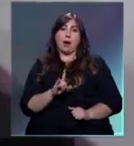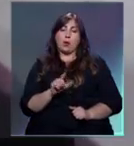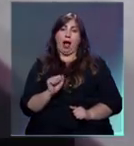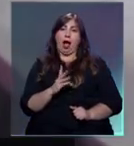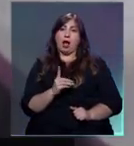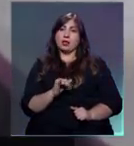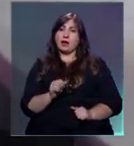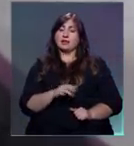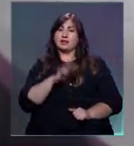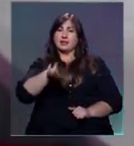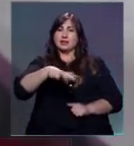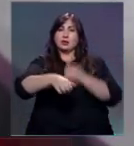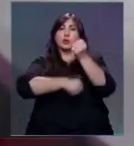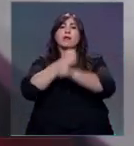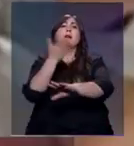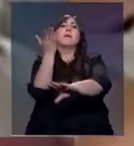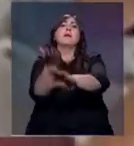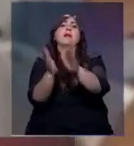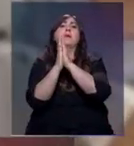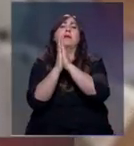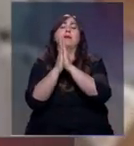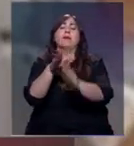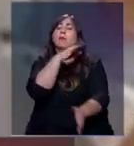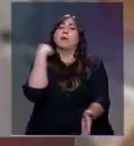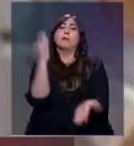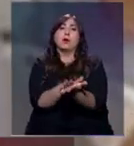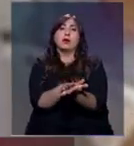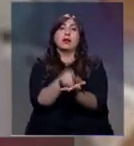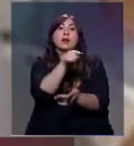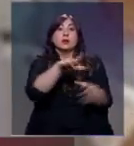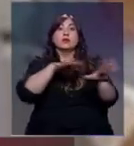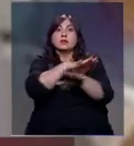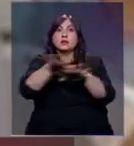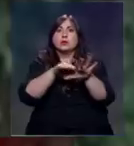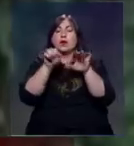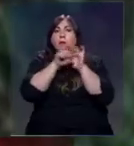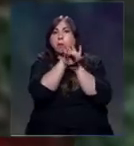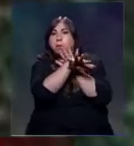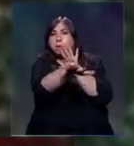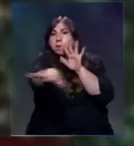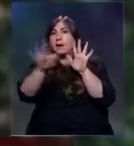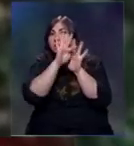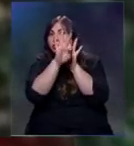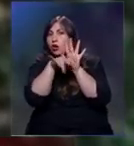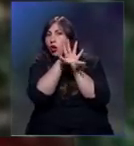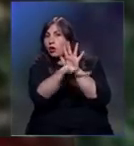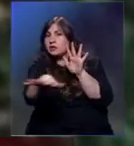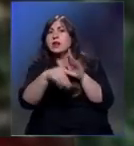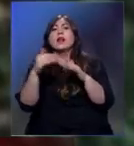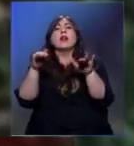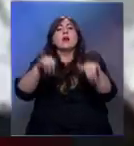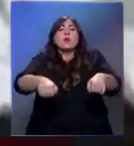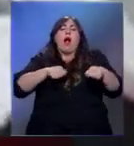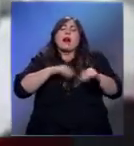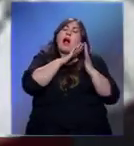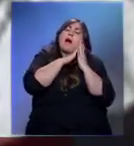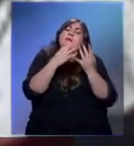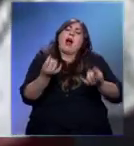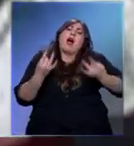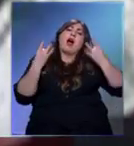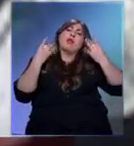19 años y pide morir. Su caso se ha viralizado en redes sociales. Postrada en una cama, sufre dolores que